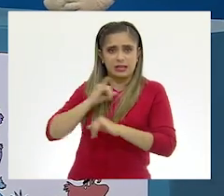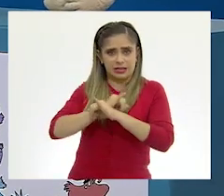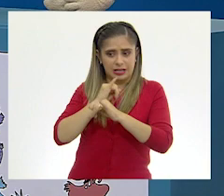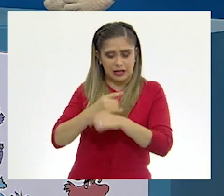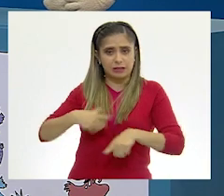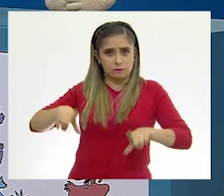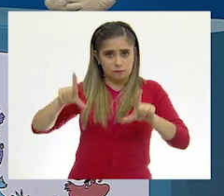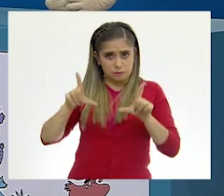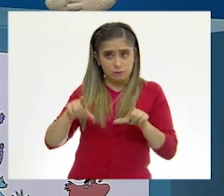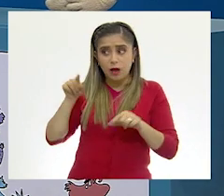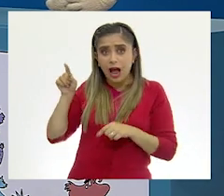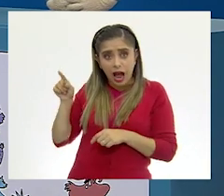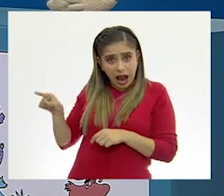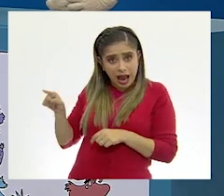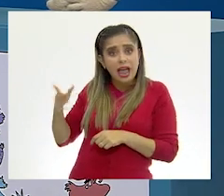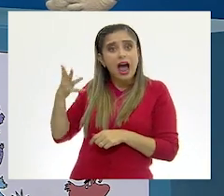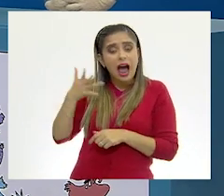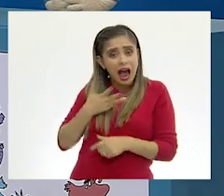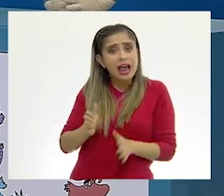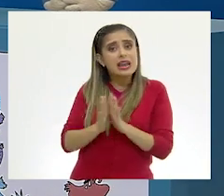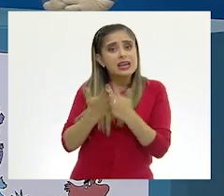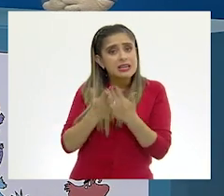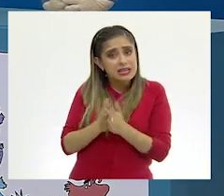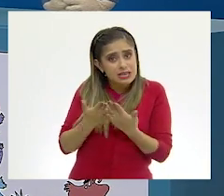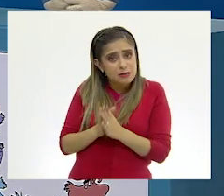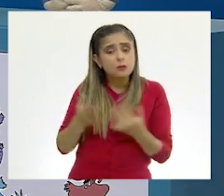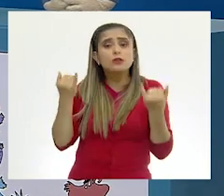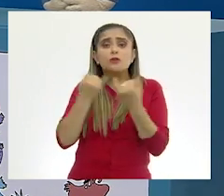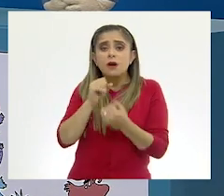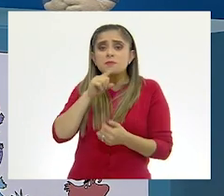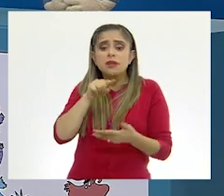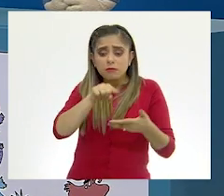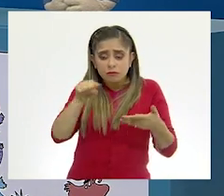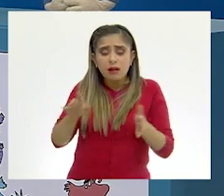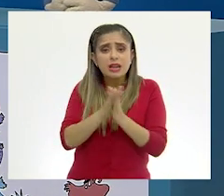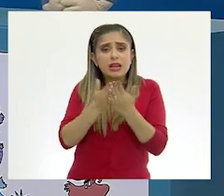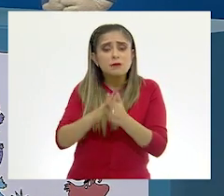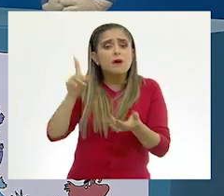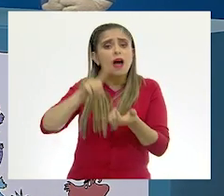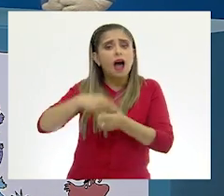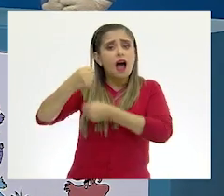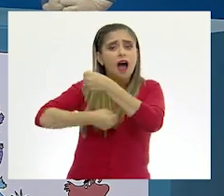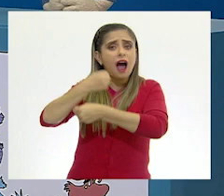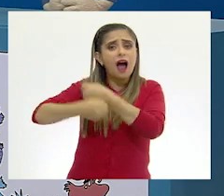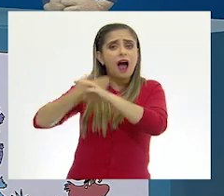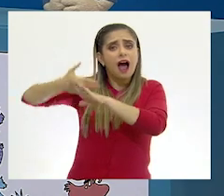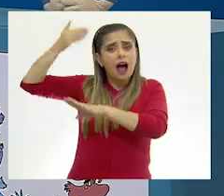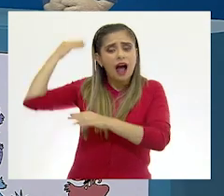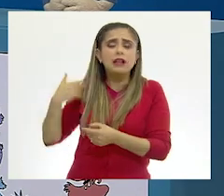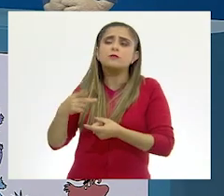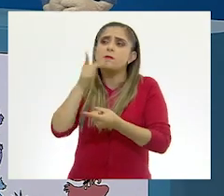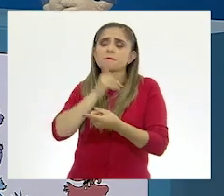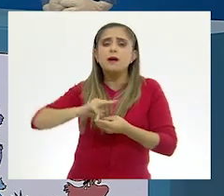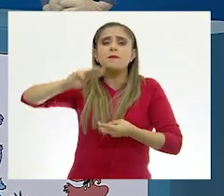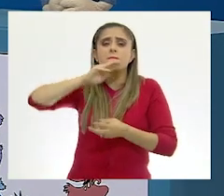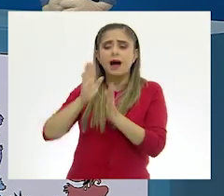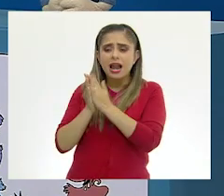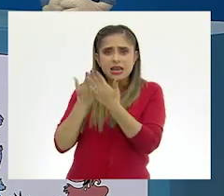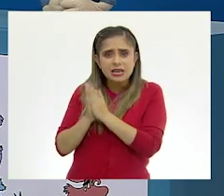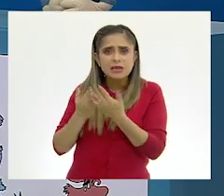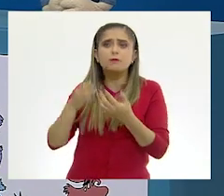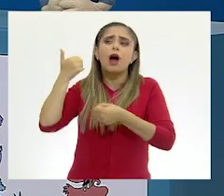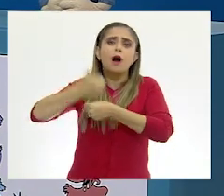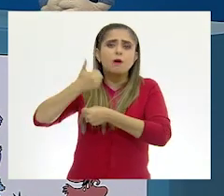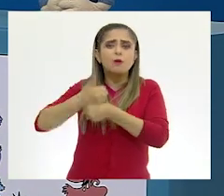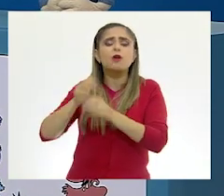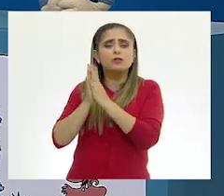podrán encontrar no solo sus propios libros, sino también los libros de generaciones pasadas, los que tuvieron sus papás o sus mamás o incluso sus